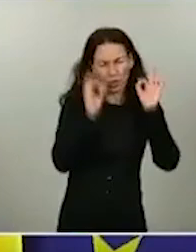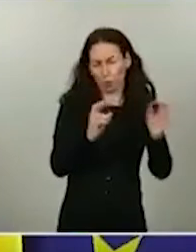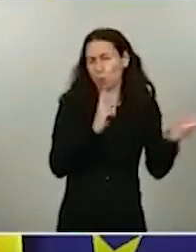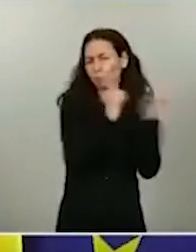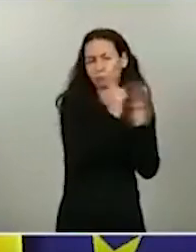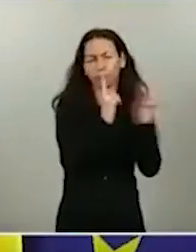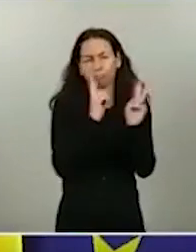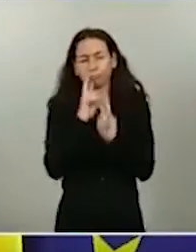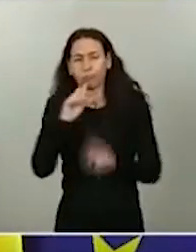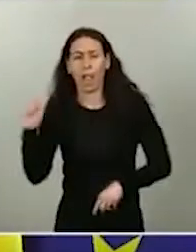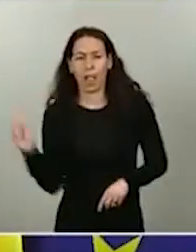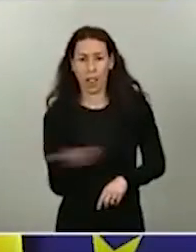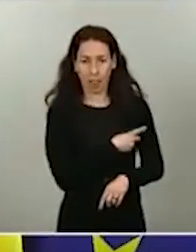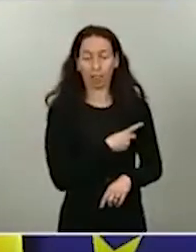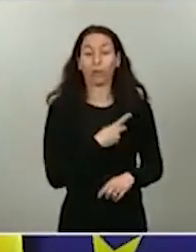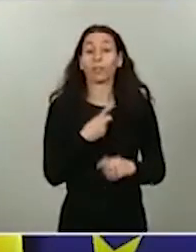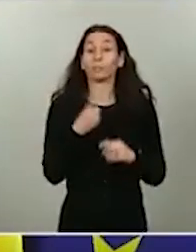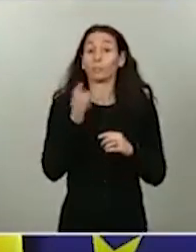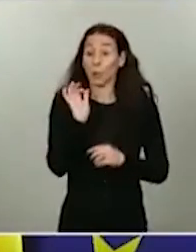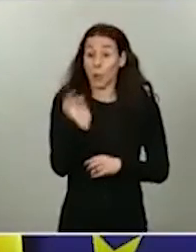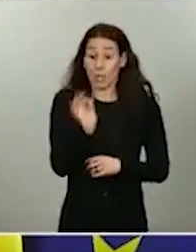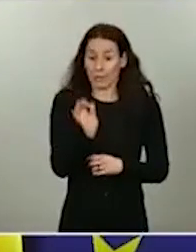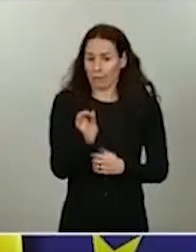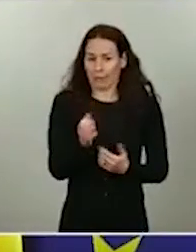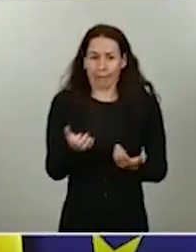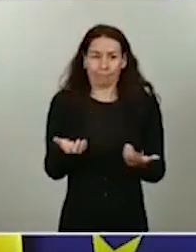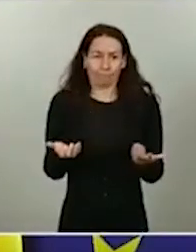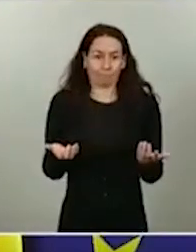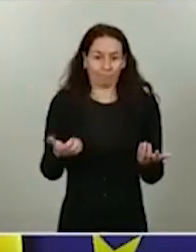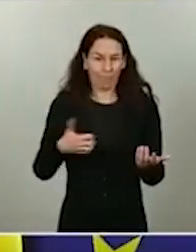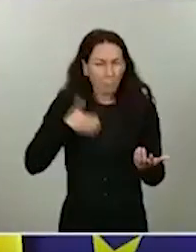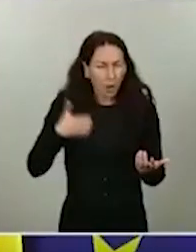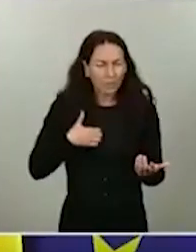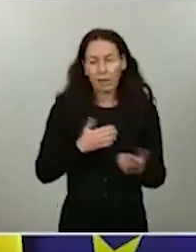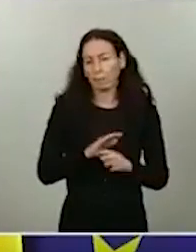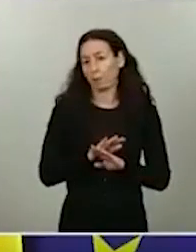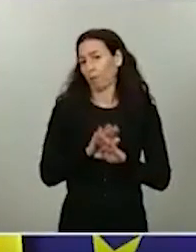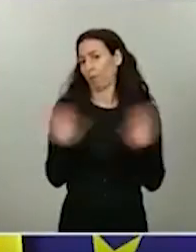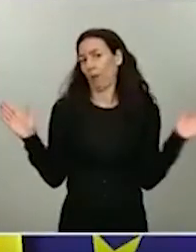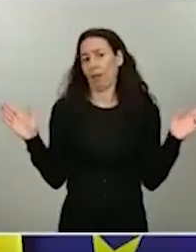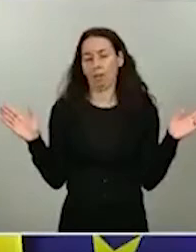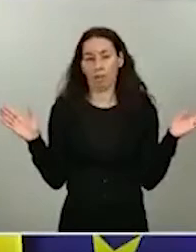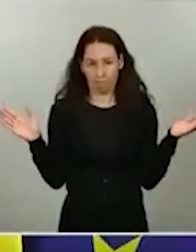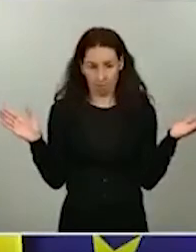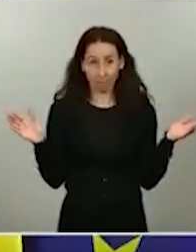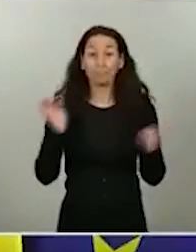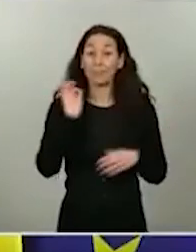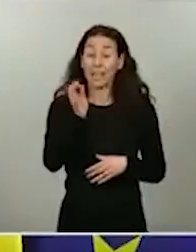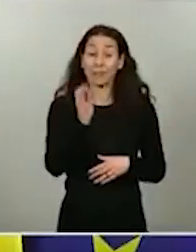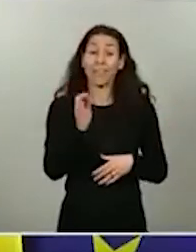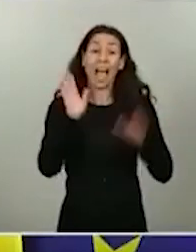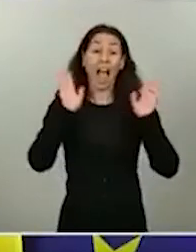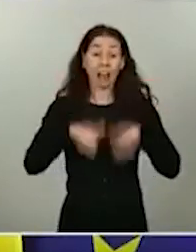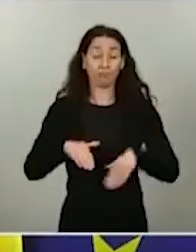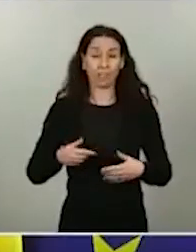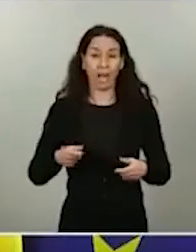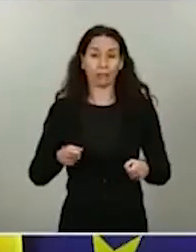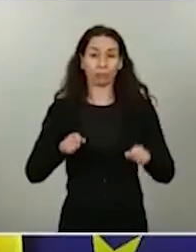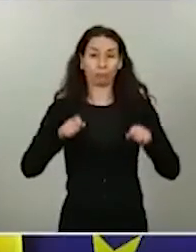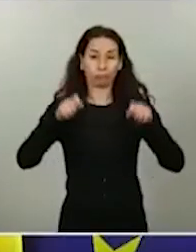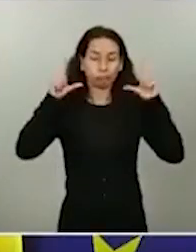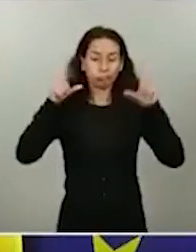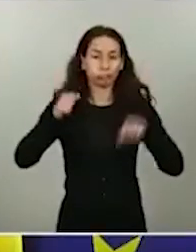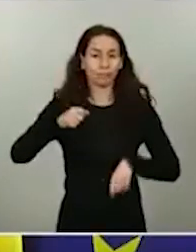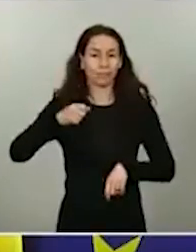pero lo cierto es que para nada me molesta así que es verdad que la fama cuando vas por la calle